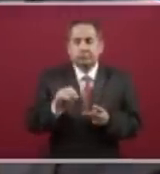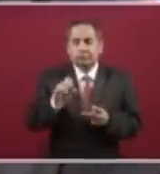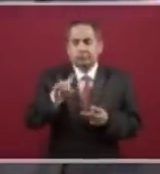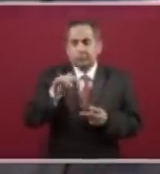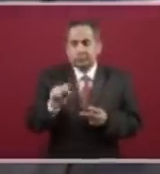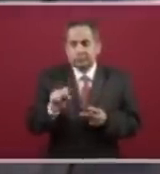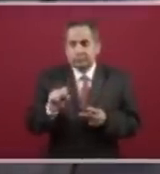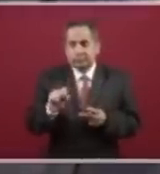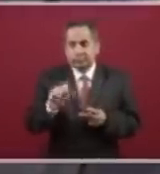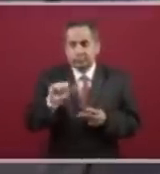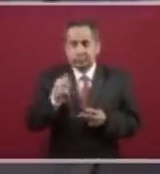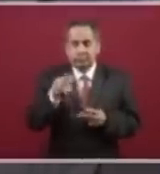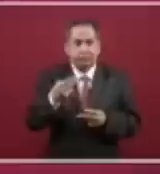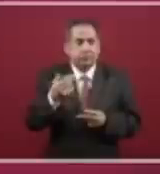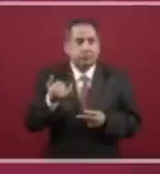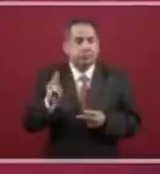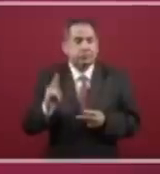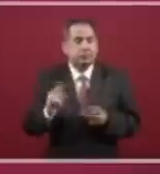ayub